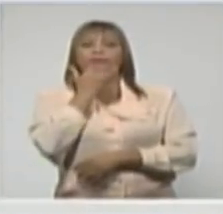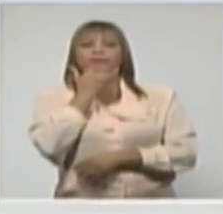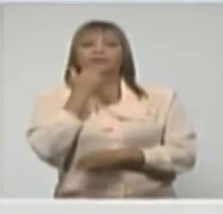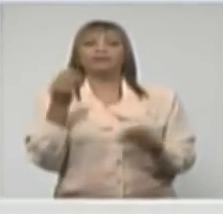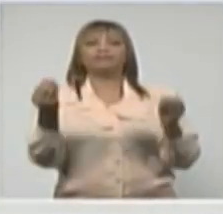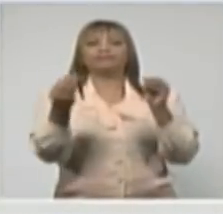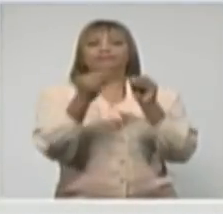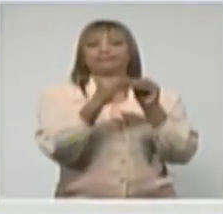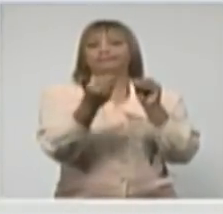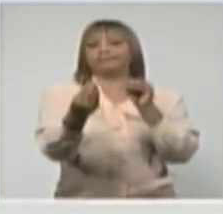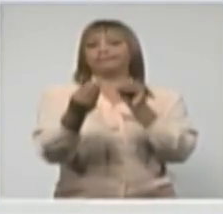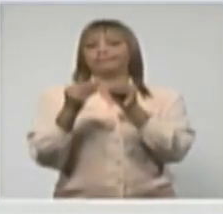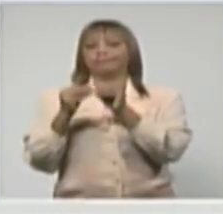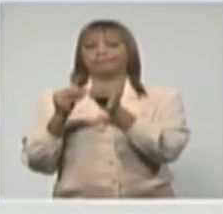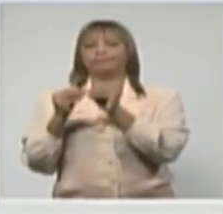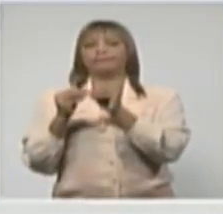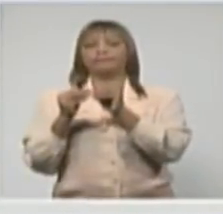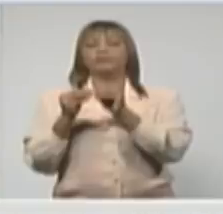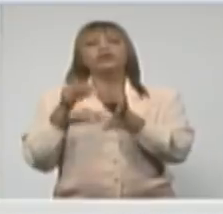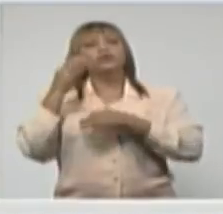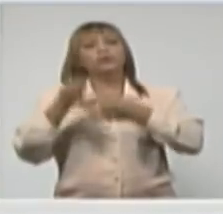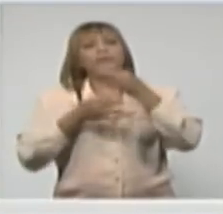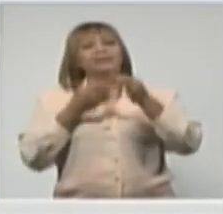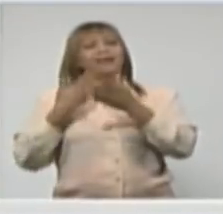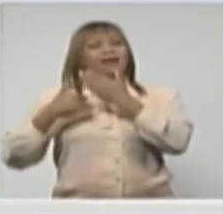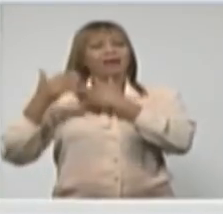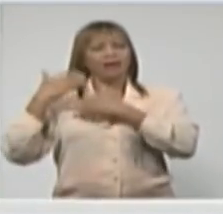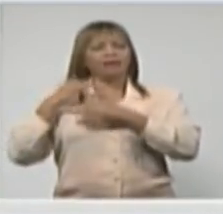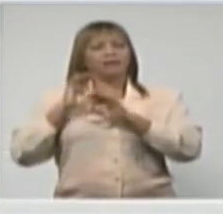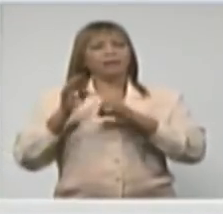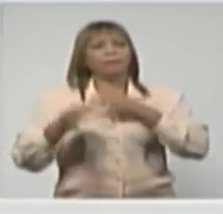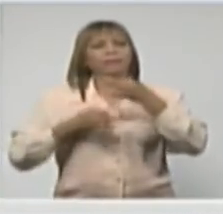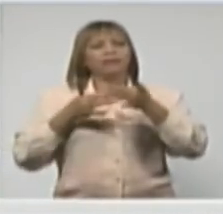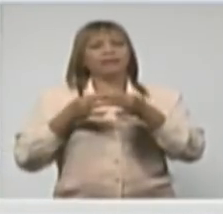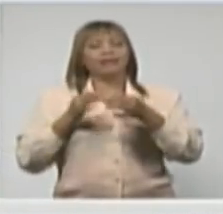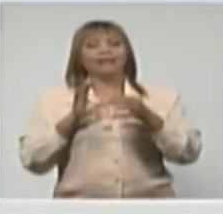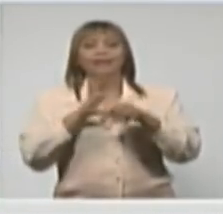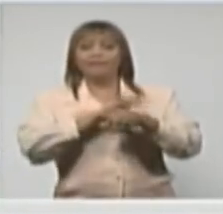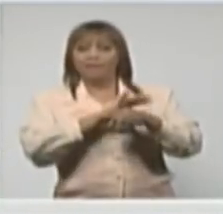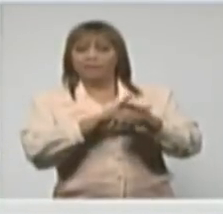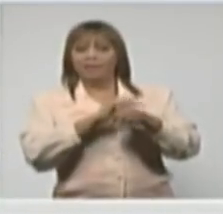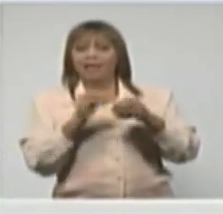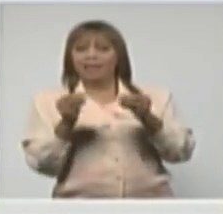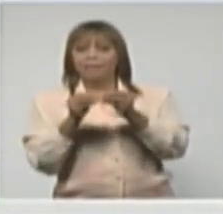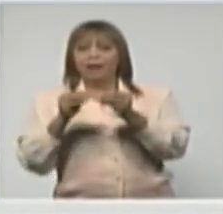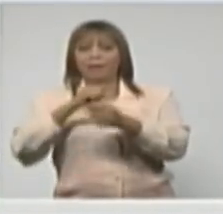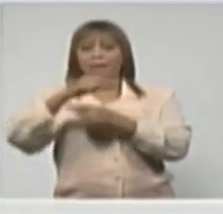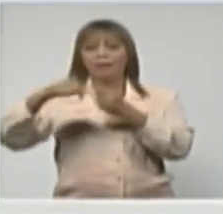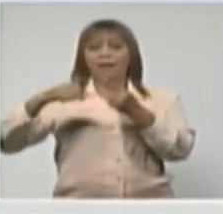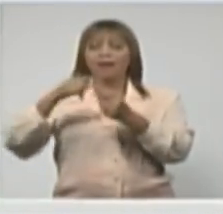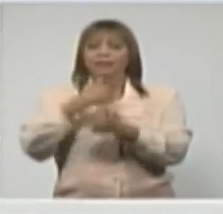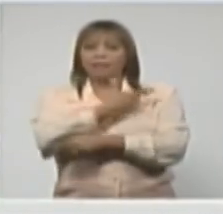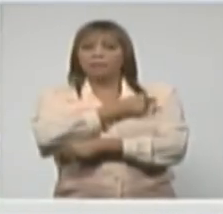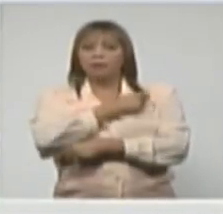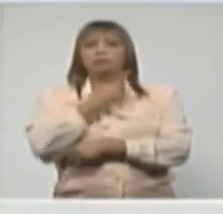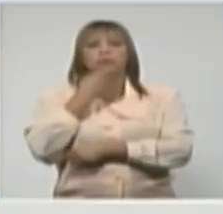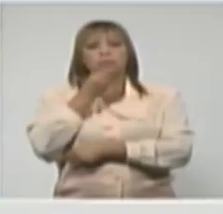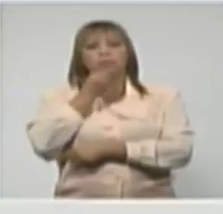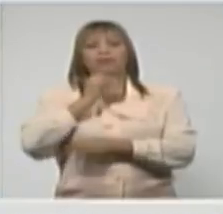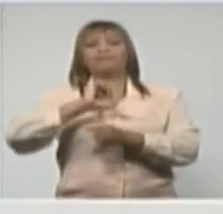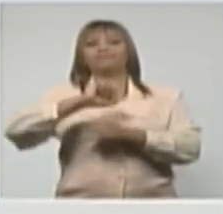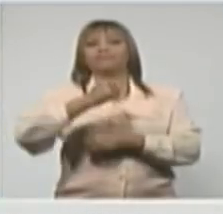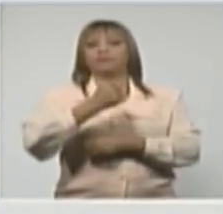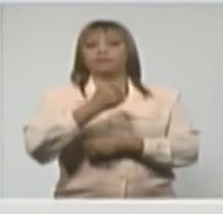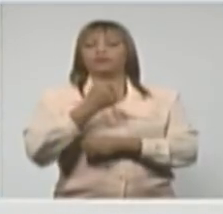contagio. Yo un día lo dije, las enfermedades transmisibles que tienen vacunas son muy fáciles de controlar. Aplicas